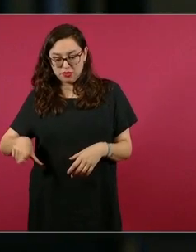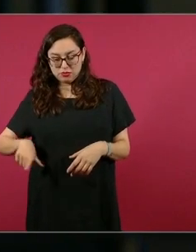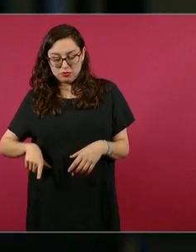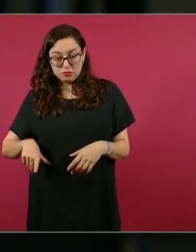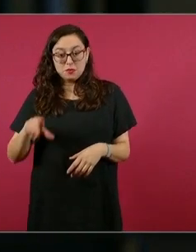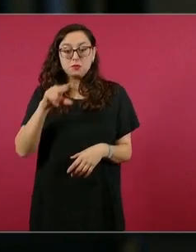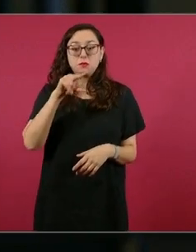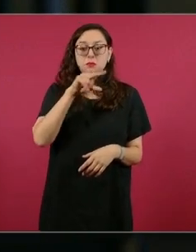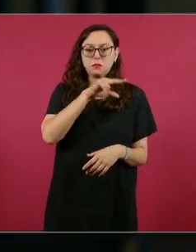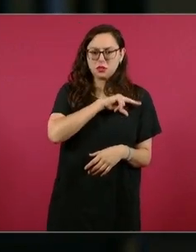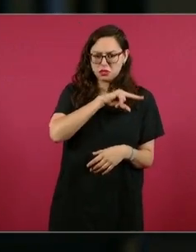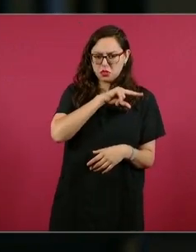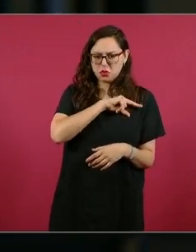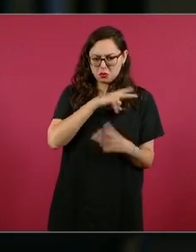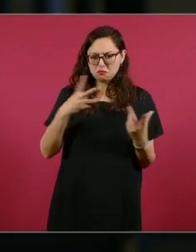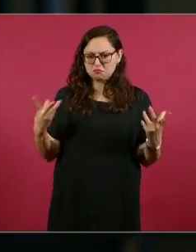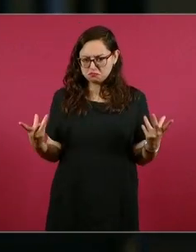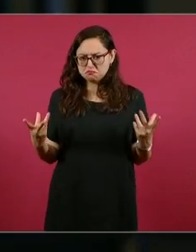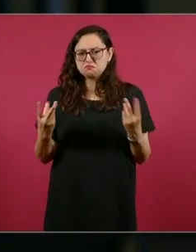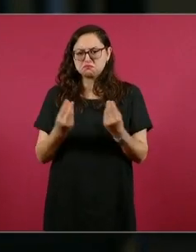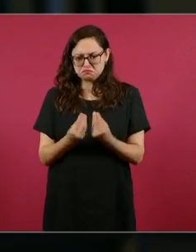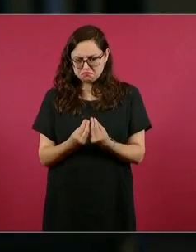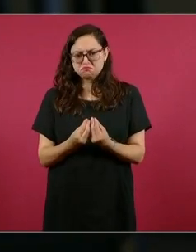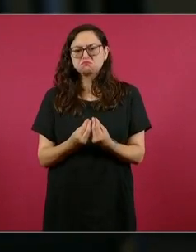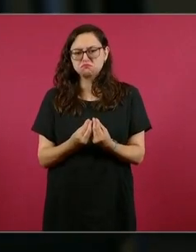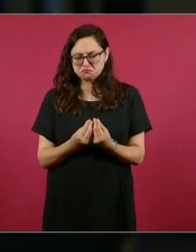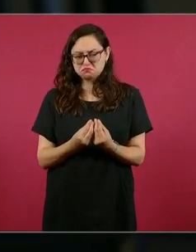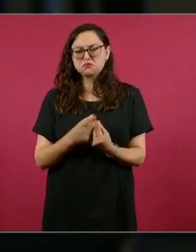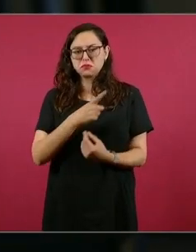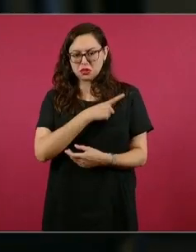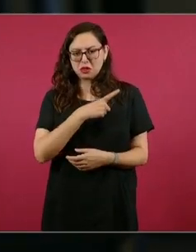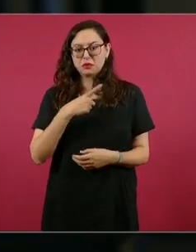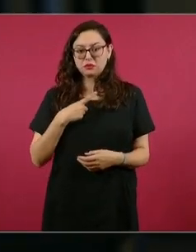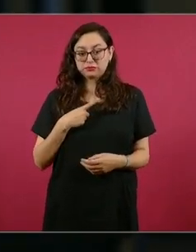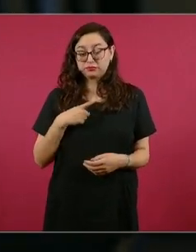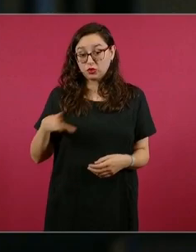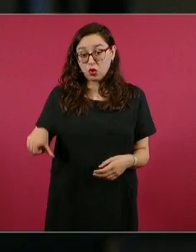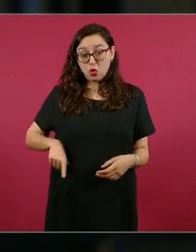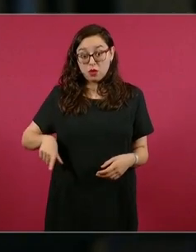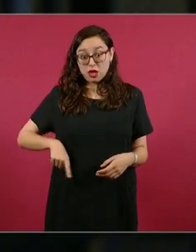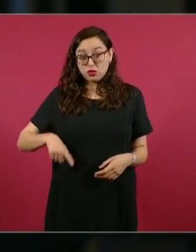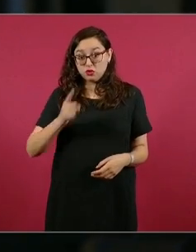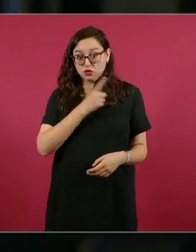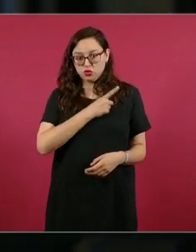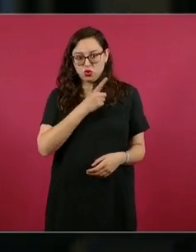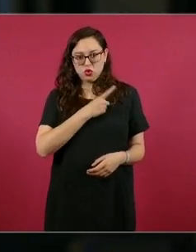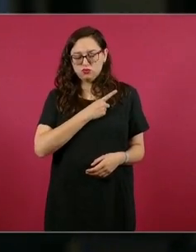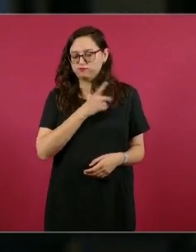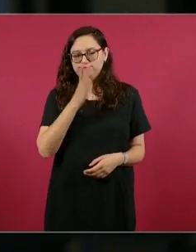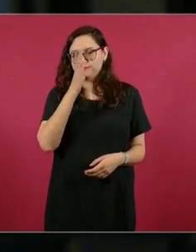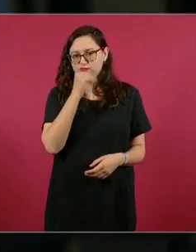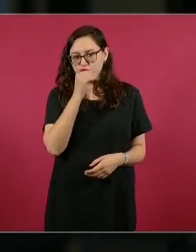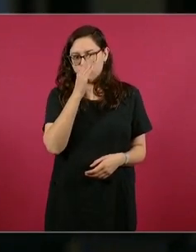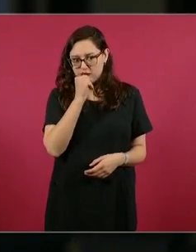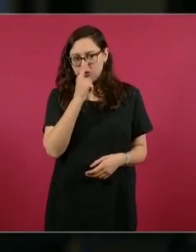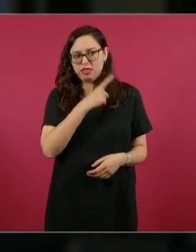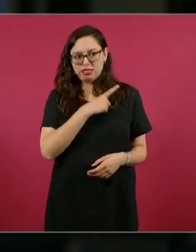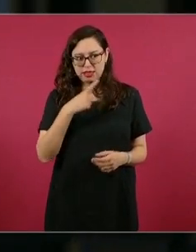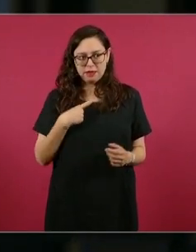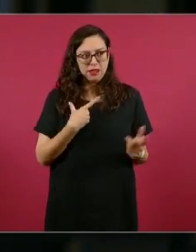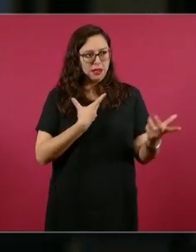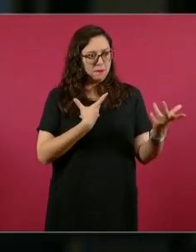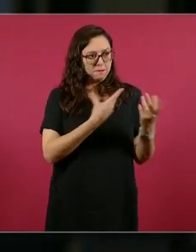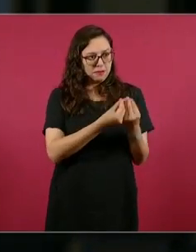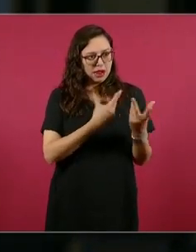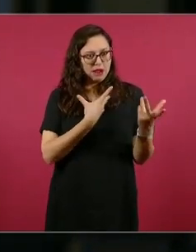Para el pleno, ha asegurado usted que el Estado por sí solo no puede impulsar todo lo que el país necesita. En este resumen, en